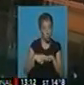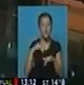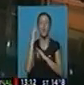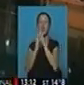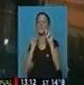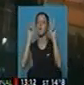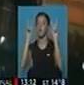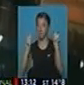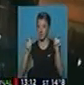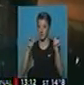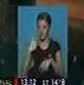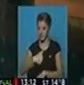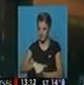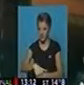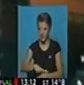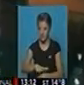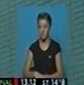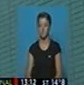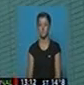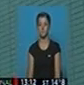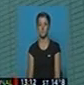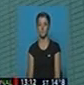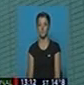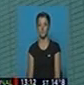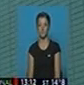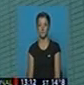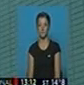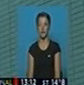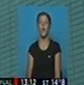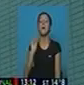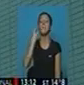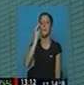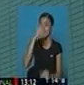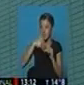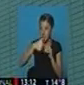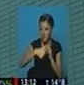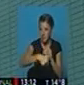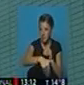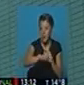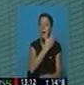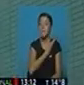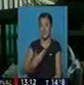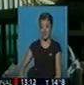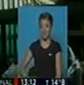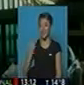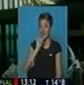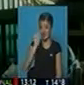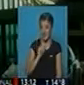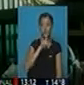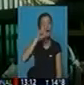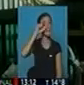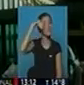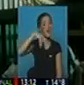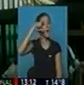adelantamos los temas que vamos a desarrollar en los próximos bloques. El Brasil, ¿qué viene? El presidente interino Michel Temer adelanta